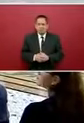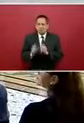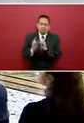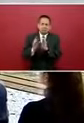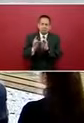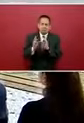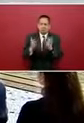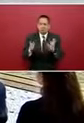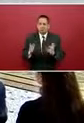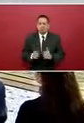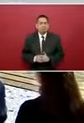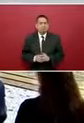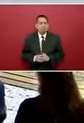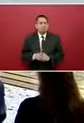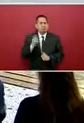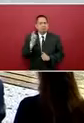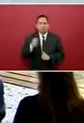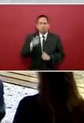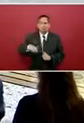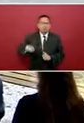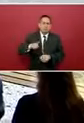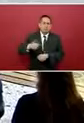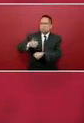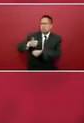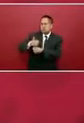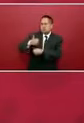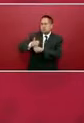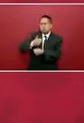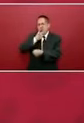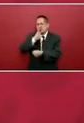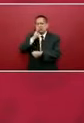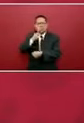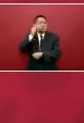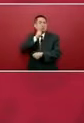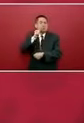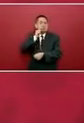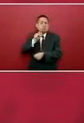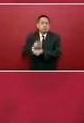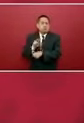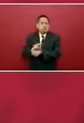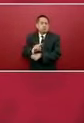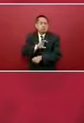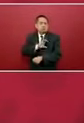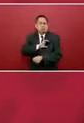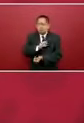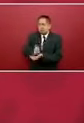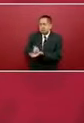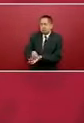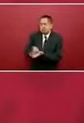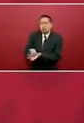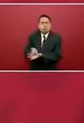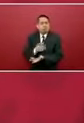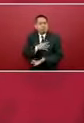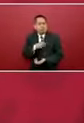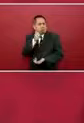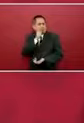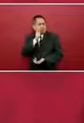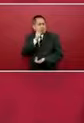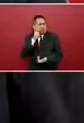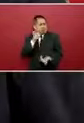sucede, ¿no?, que los abuelitos, las abuelitas pues ayudan, ¿no?